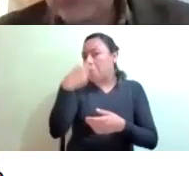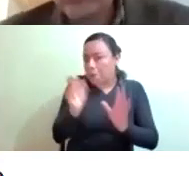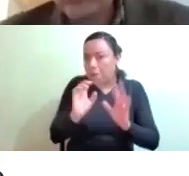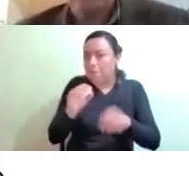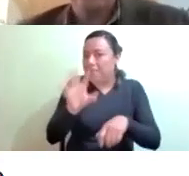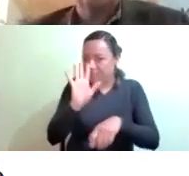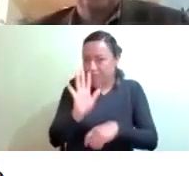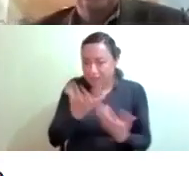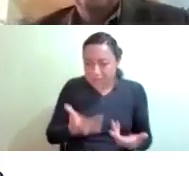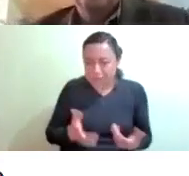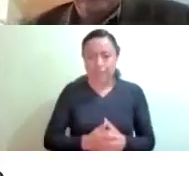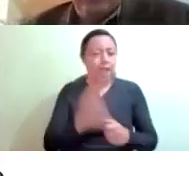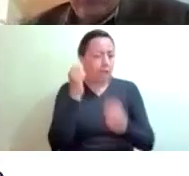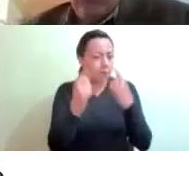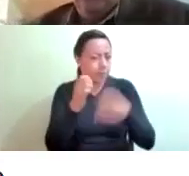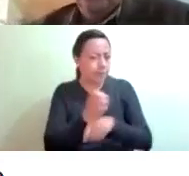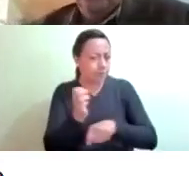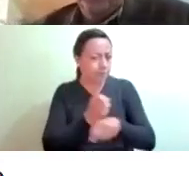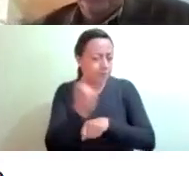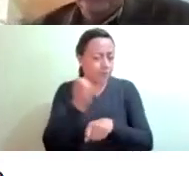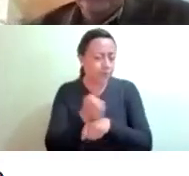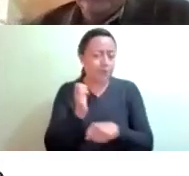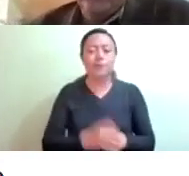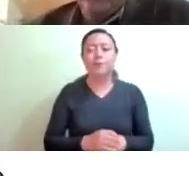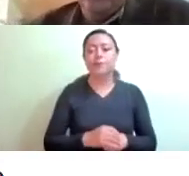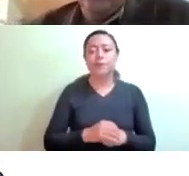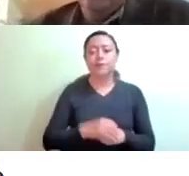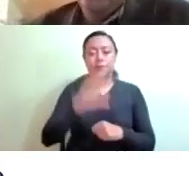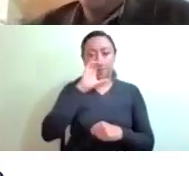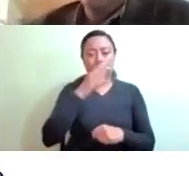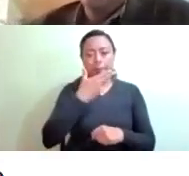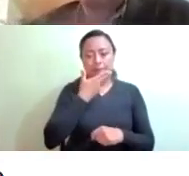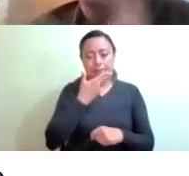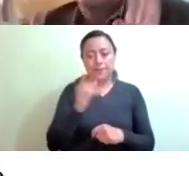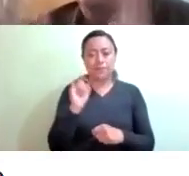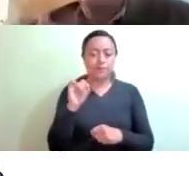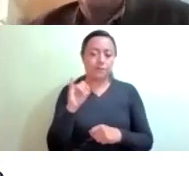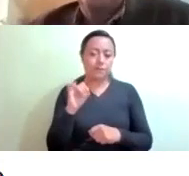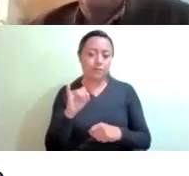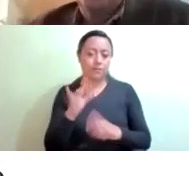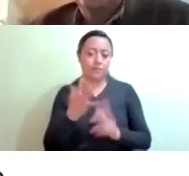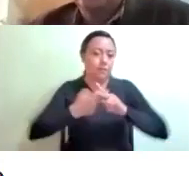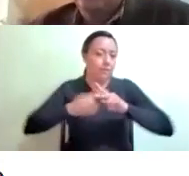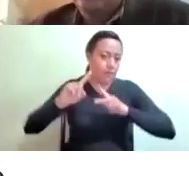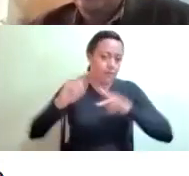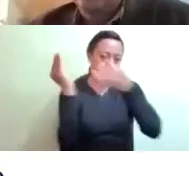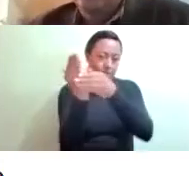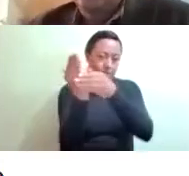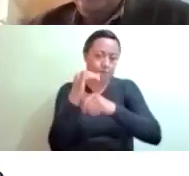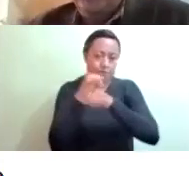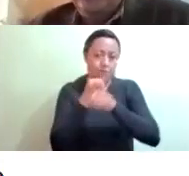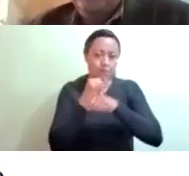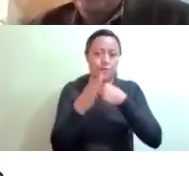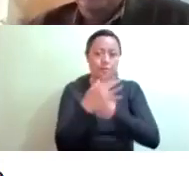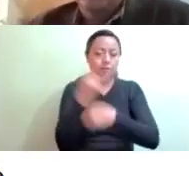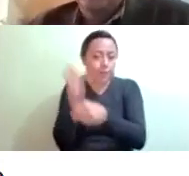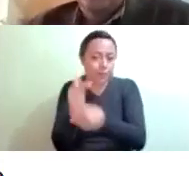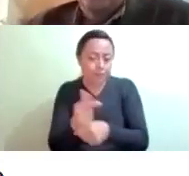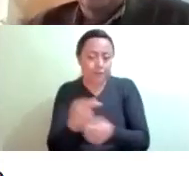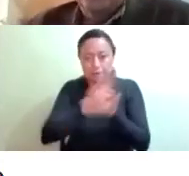el dinero, ese dinero que iba a recibir. Entonces trae poco dinero y muy poquita droga. Entonces